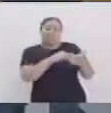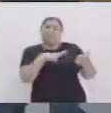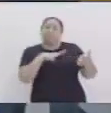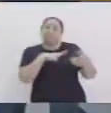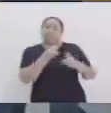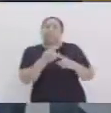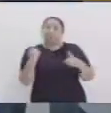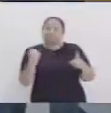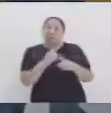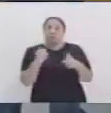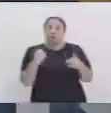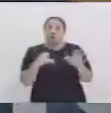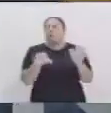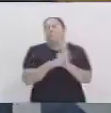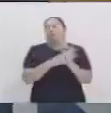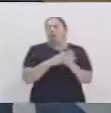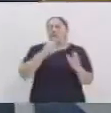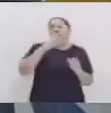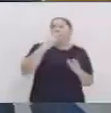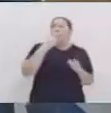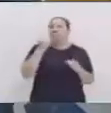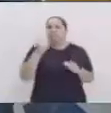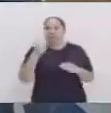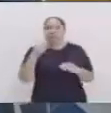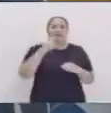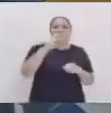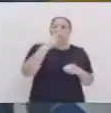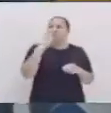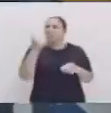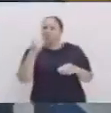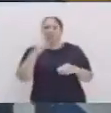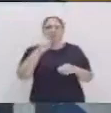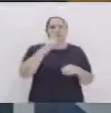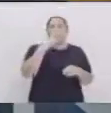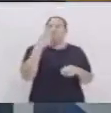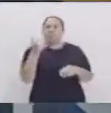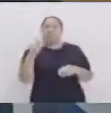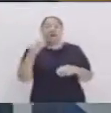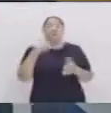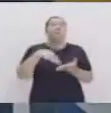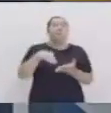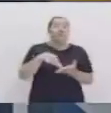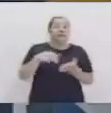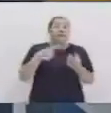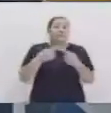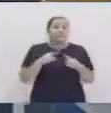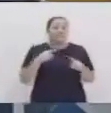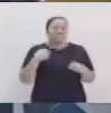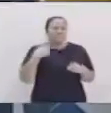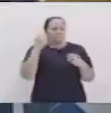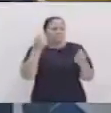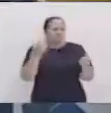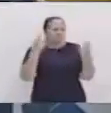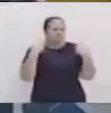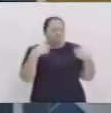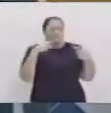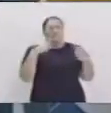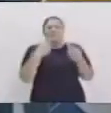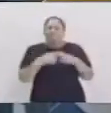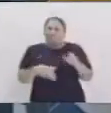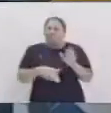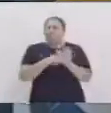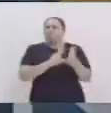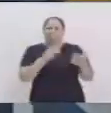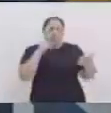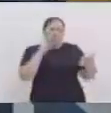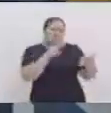oración. Por ejemplo acá, cha-cha-cha, tal vez no todos ustedes sabían que era un tipo de baile, pero leyeron el contexto y pudieron sacar la